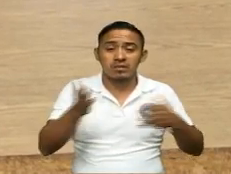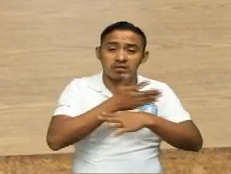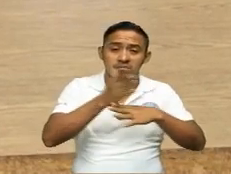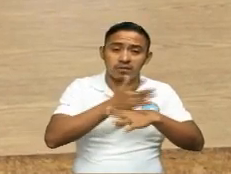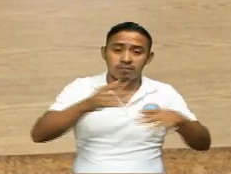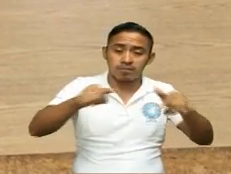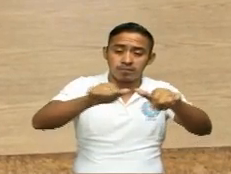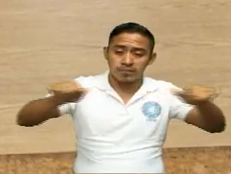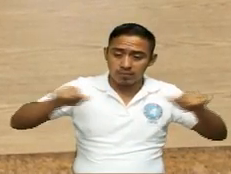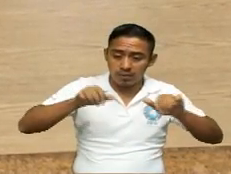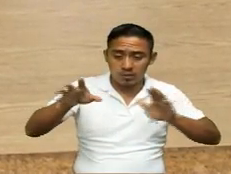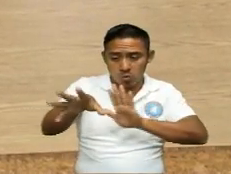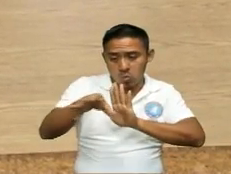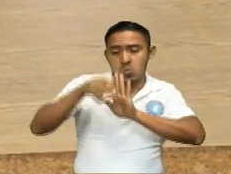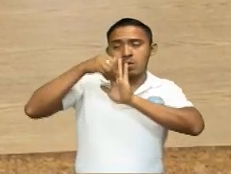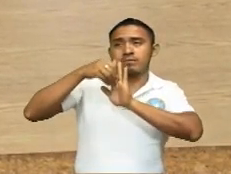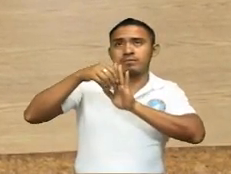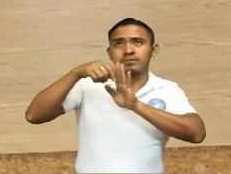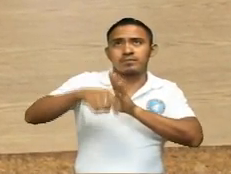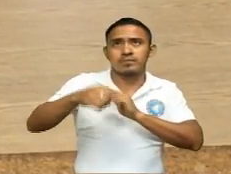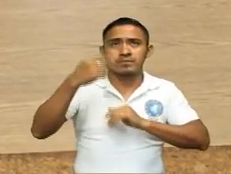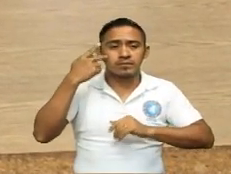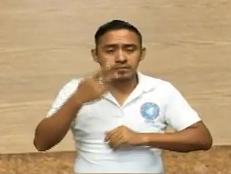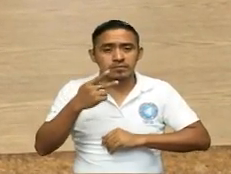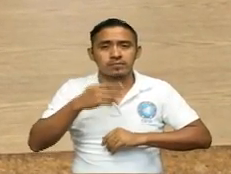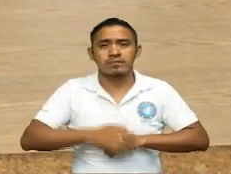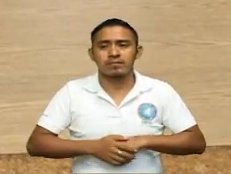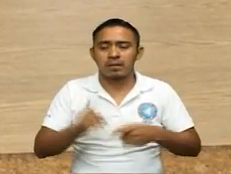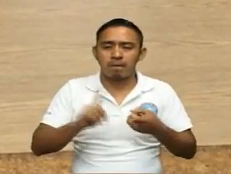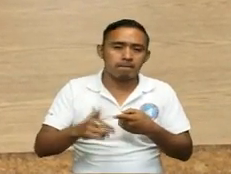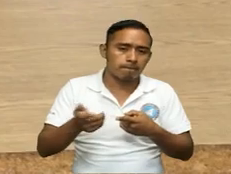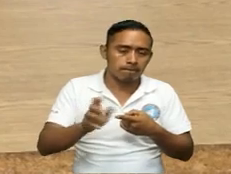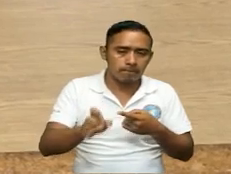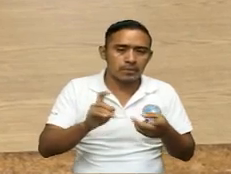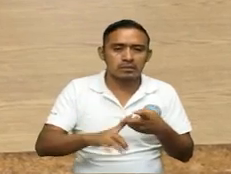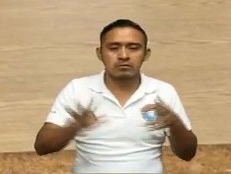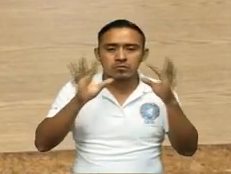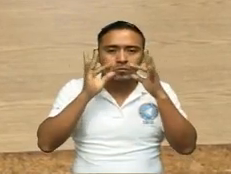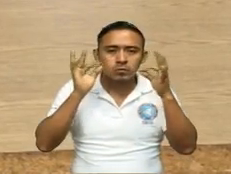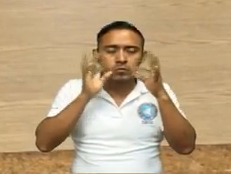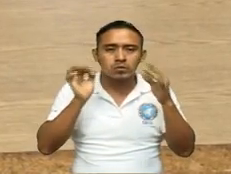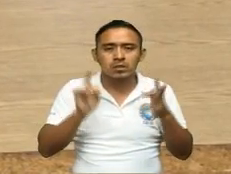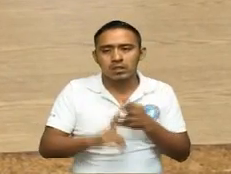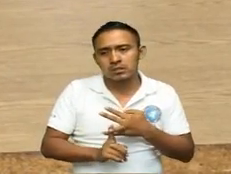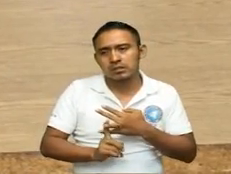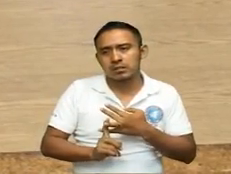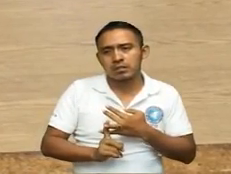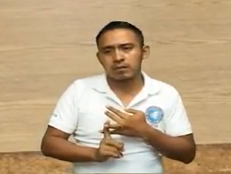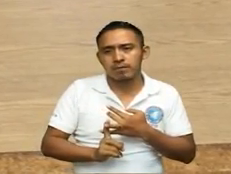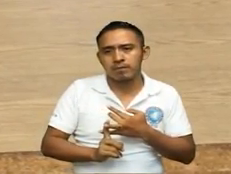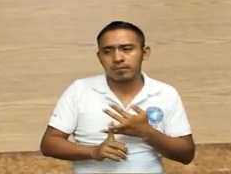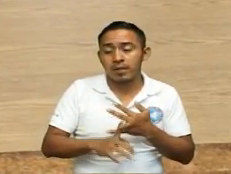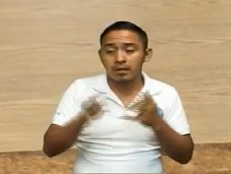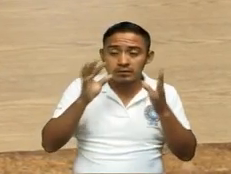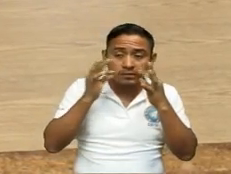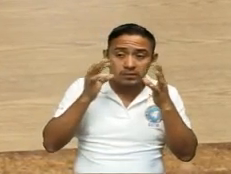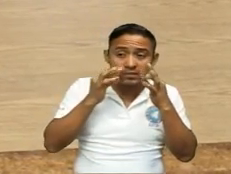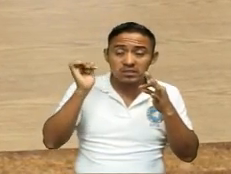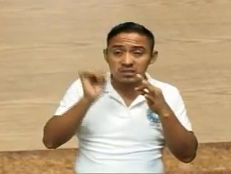¿ya? Entonces, lo vemos aquí los niños que juegan con perros, con gatos, o que ven que andan jugando en el ambiente donde están los perros, los gatos. Y los gatos